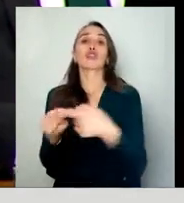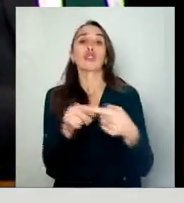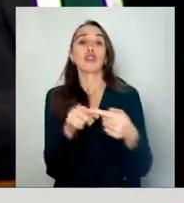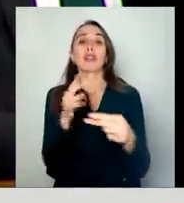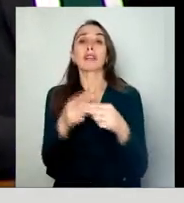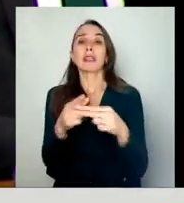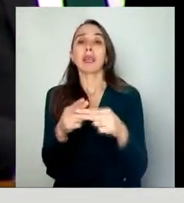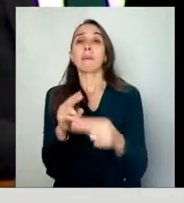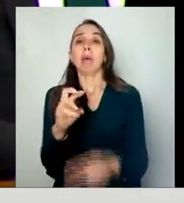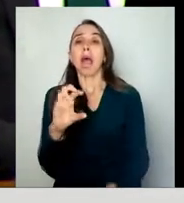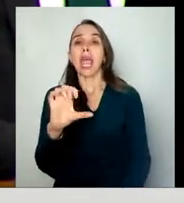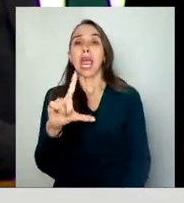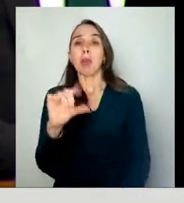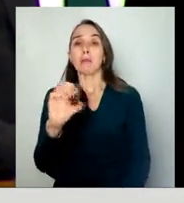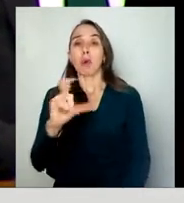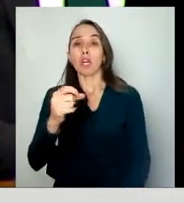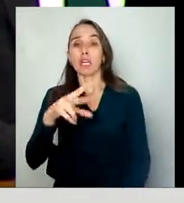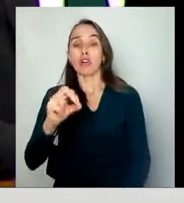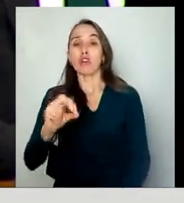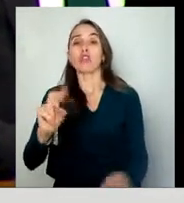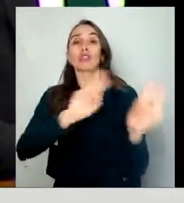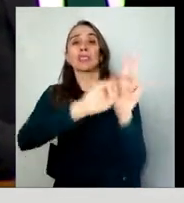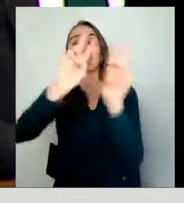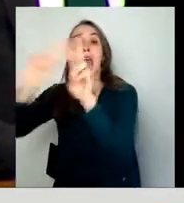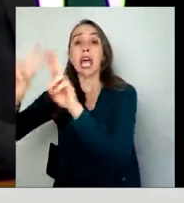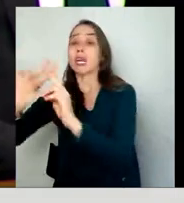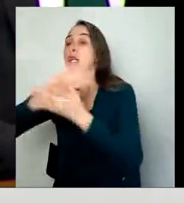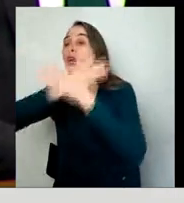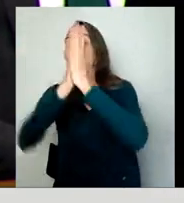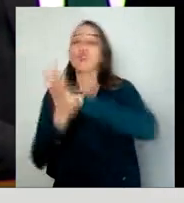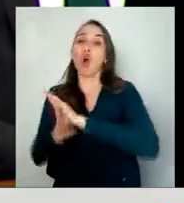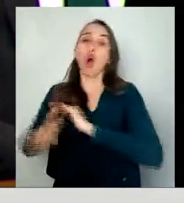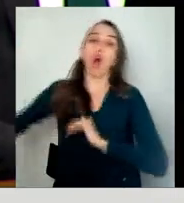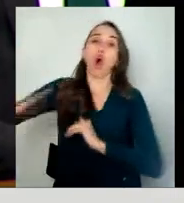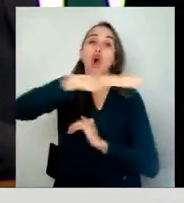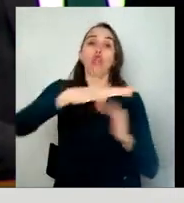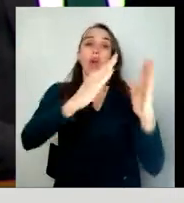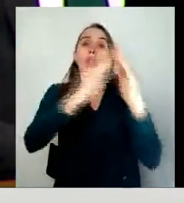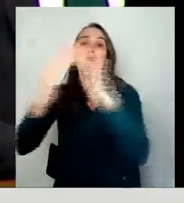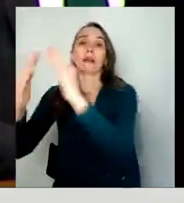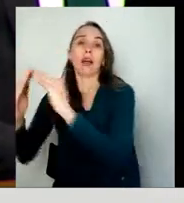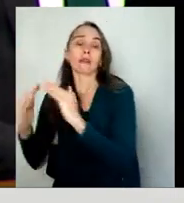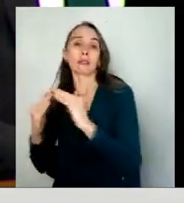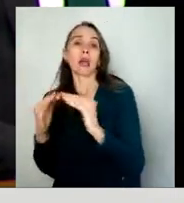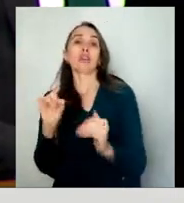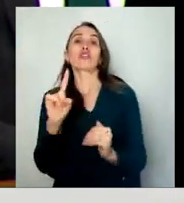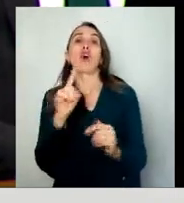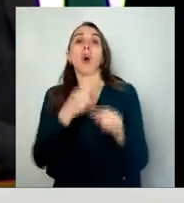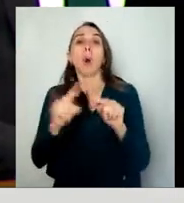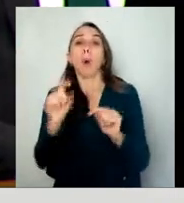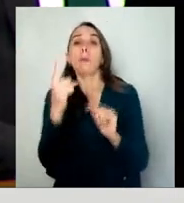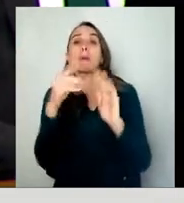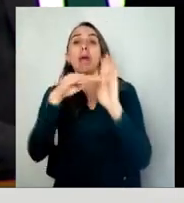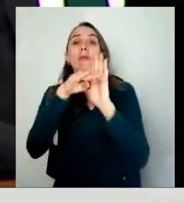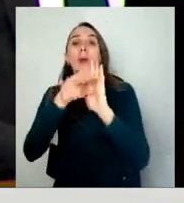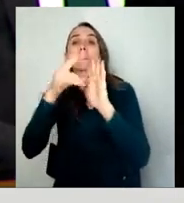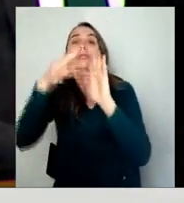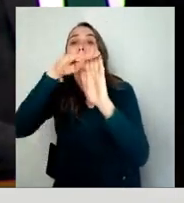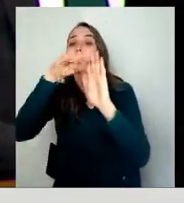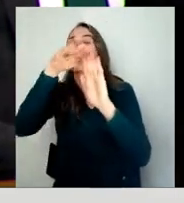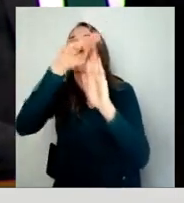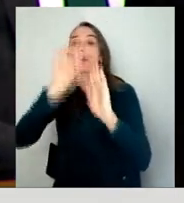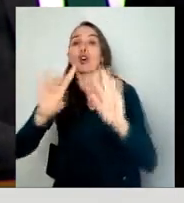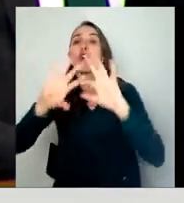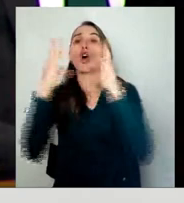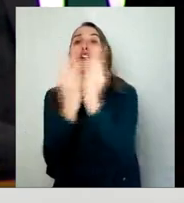etapas y que se haga por completo y de una sola vez lo que permitirá que la solución sea integral y definitiva y no